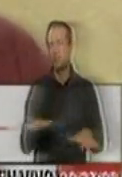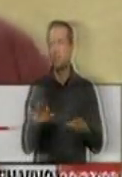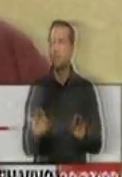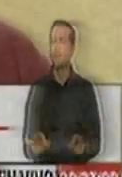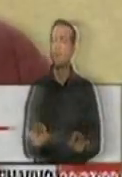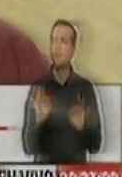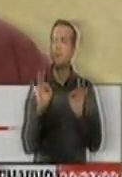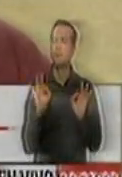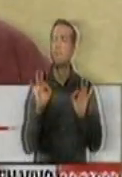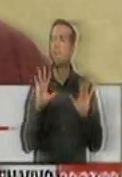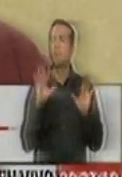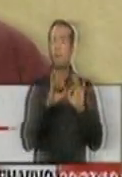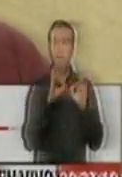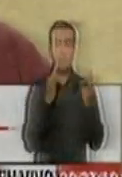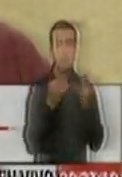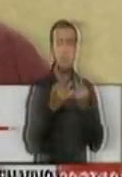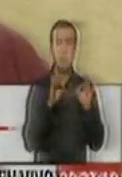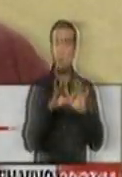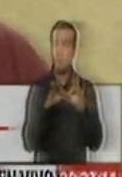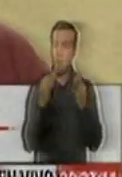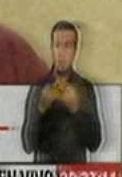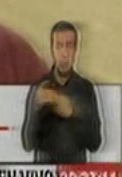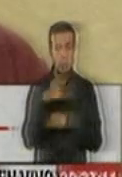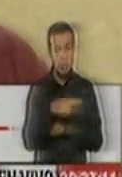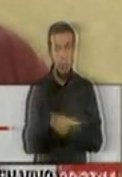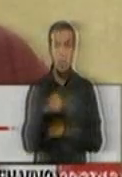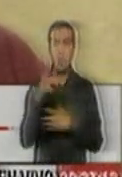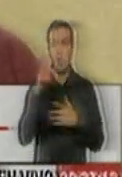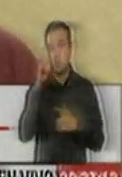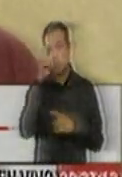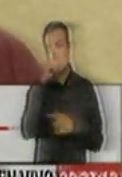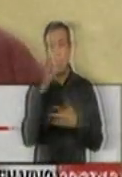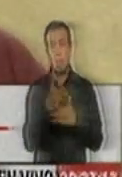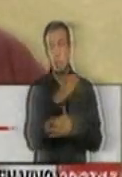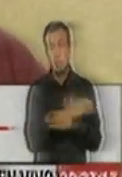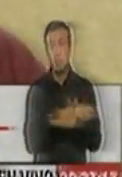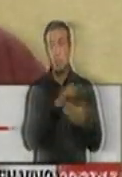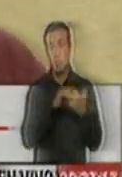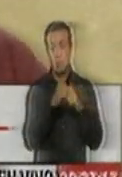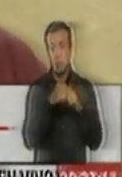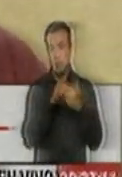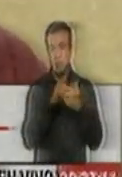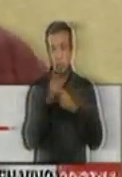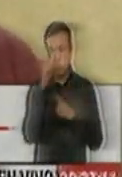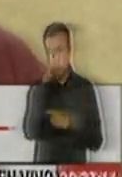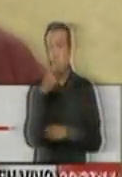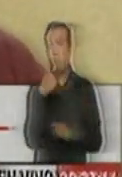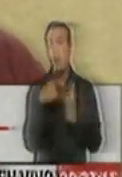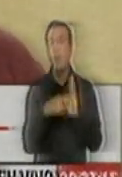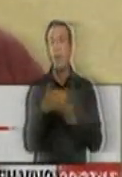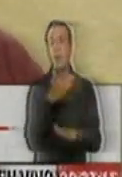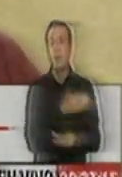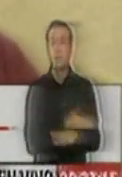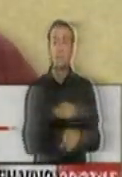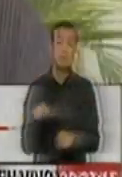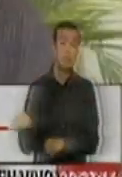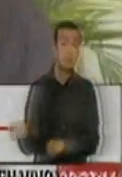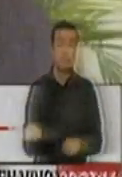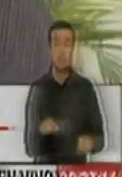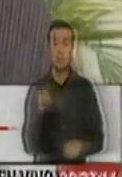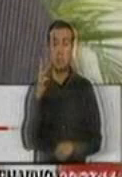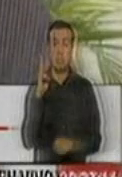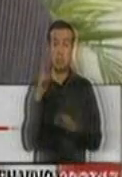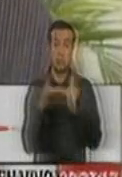que reúne a familias que han pasado por diversas dificultades, como fue el terremoto del 16 de abril. Y